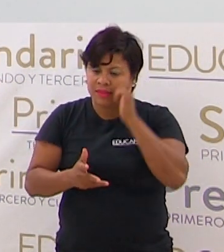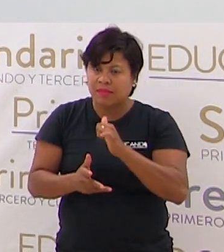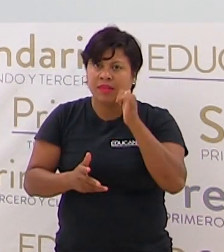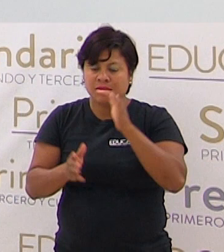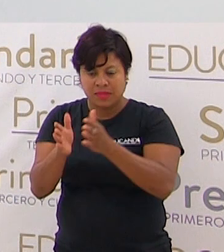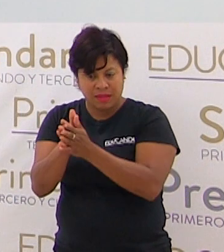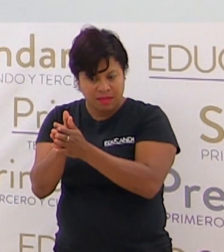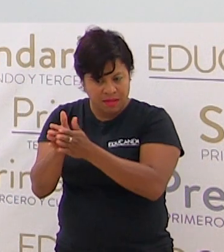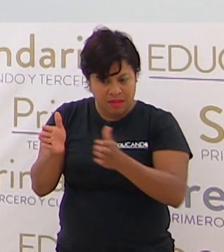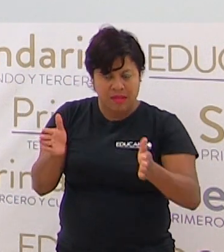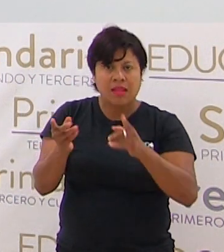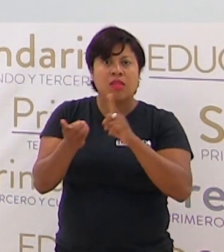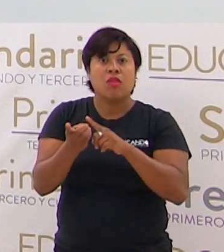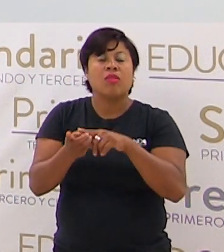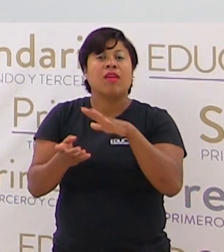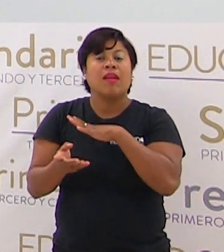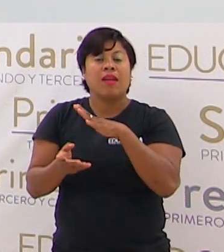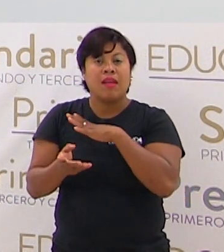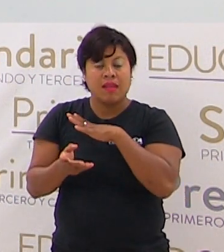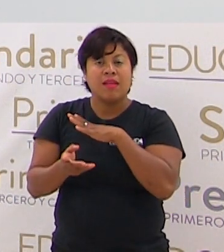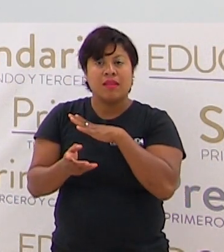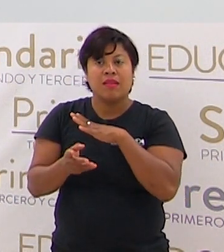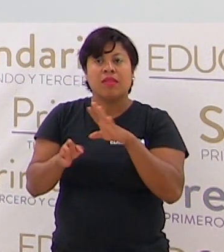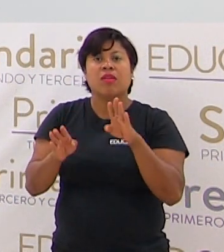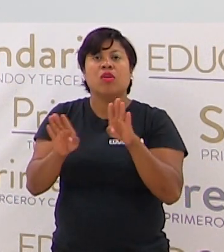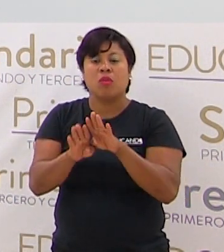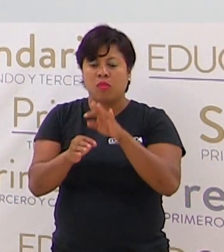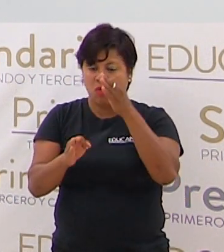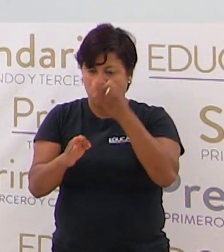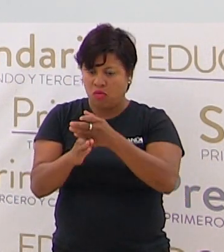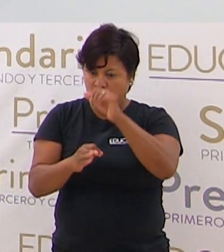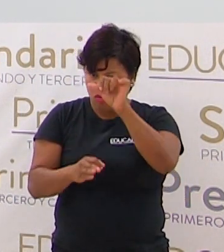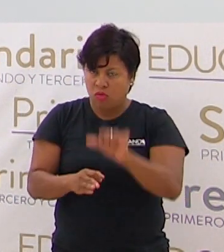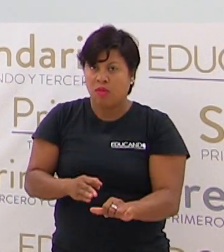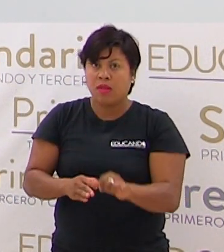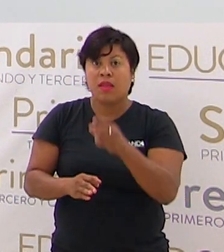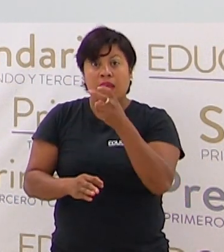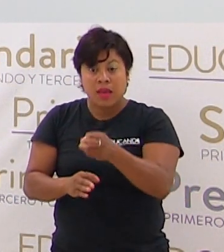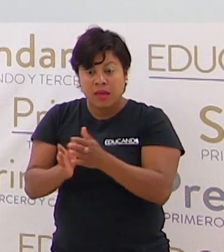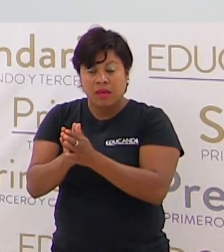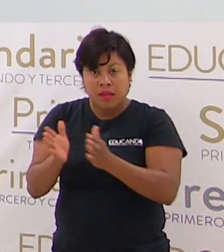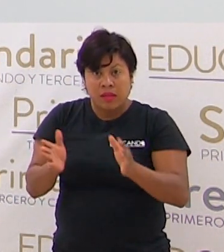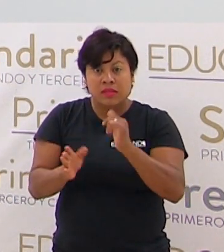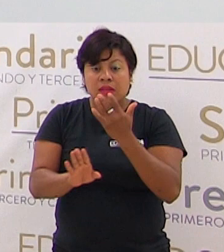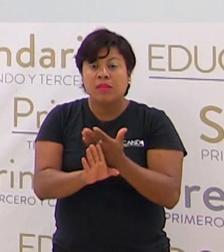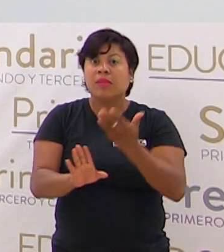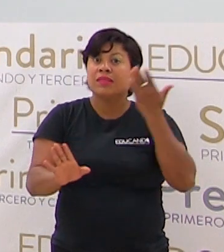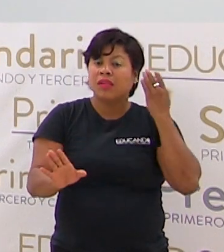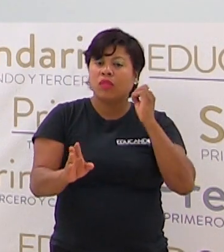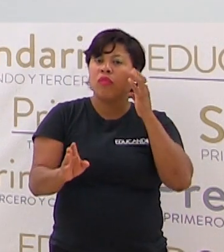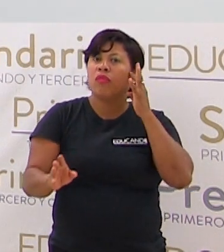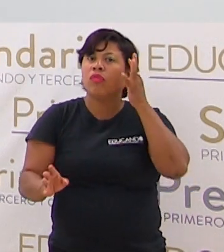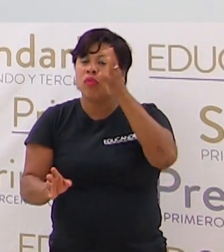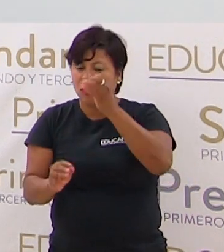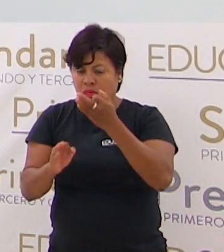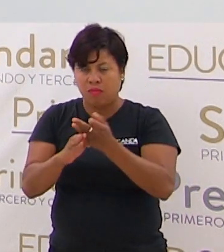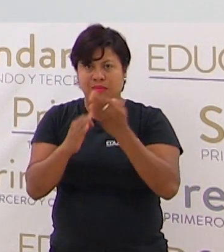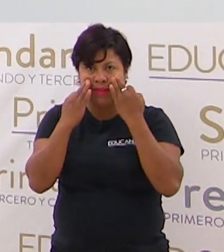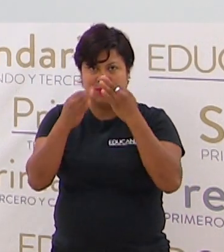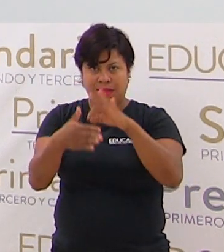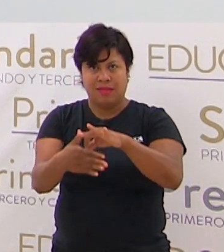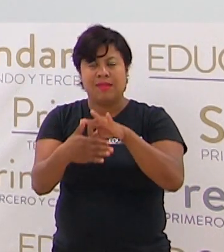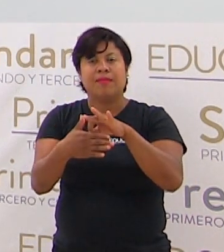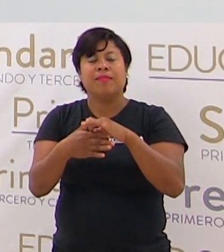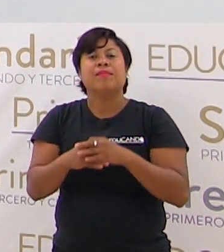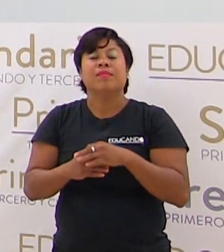siempre en la línea donde está la parte del hoy. Y a partir de ahí definir si es pasado o es futuro o es